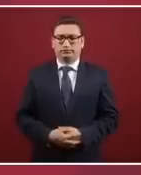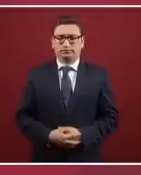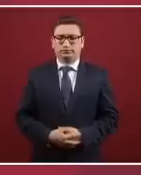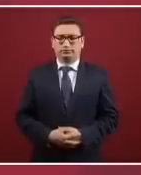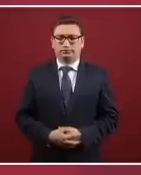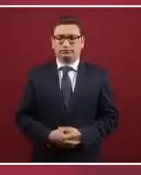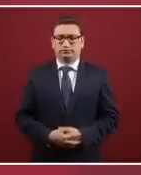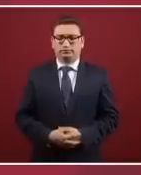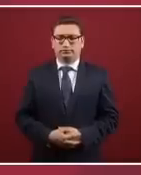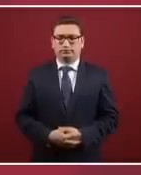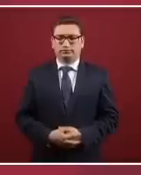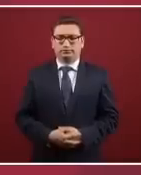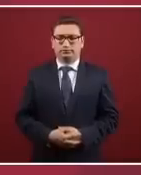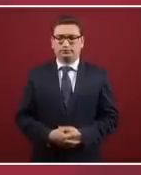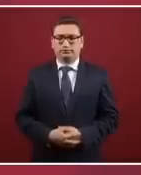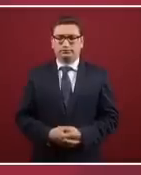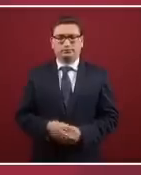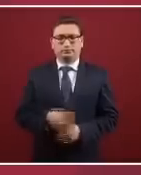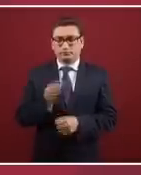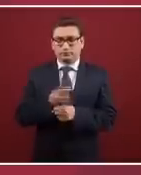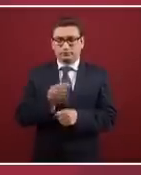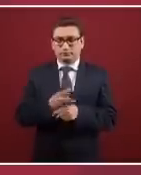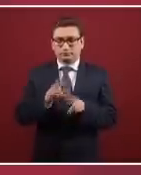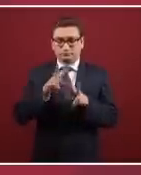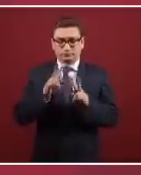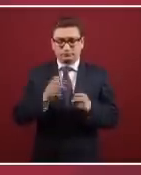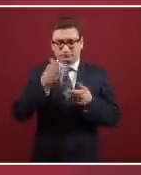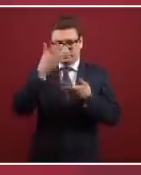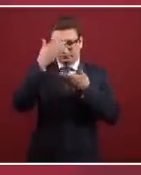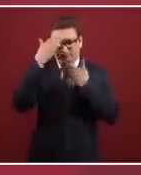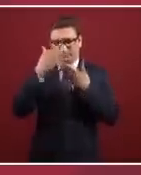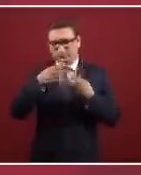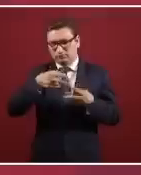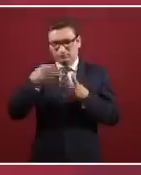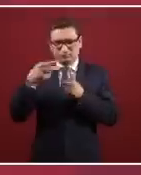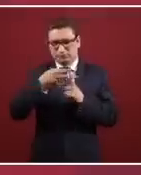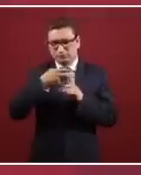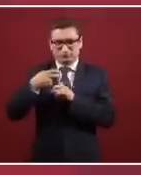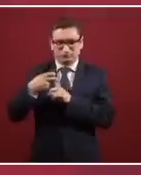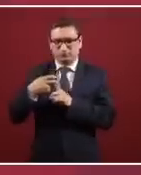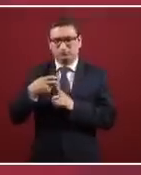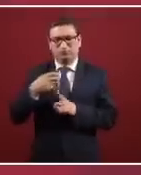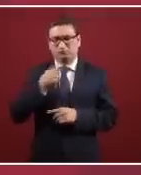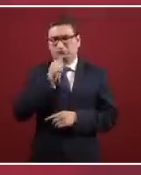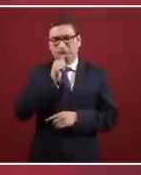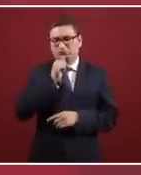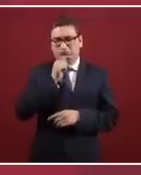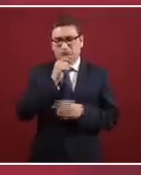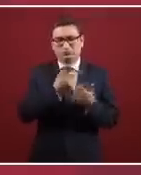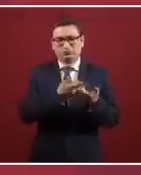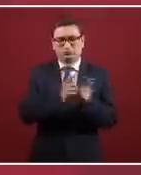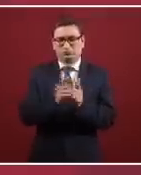Todavía no se puede hablar de secuestro en el sentido de que sean bandas, ¿no?